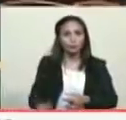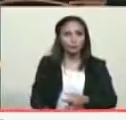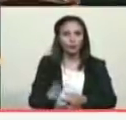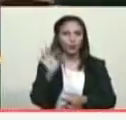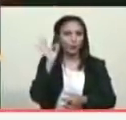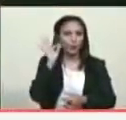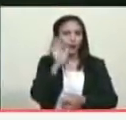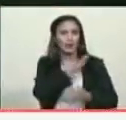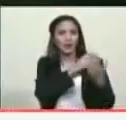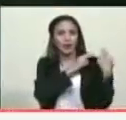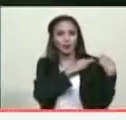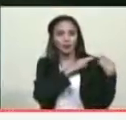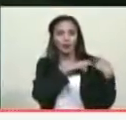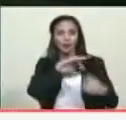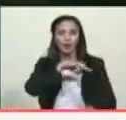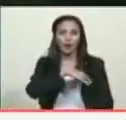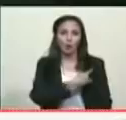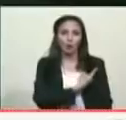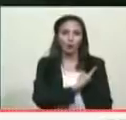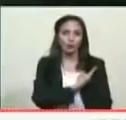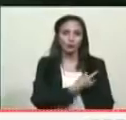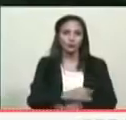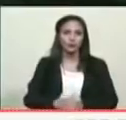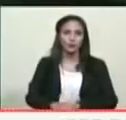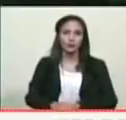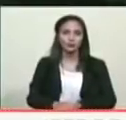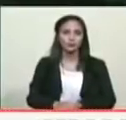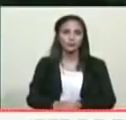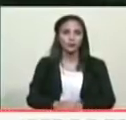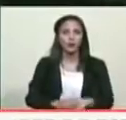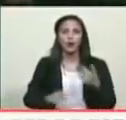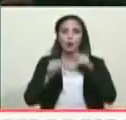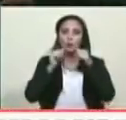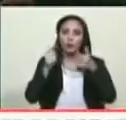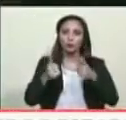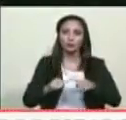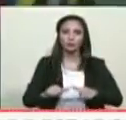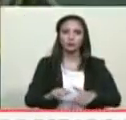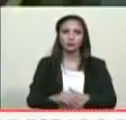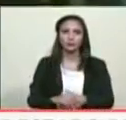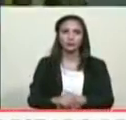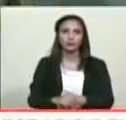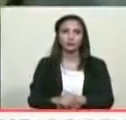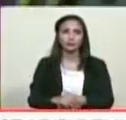de la Universidad Nacional Experimental de las Artes, UNEARTE.